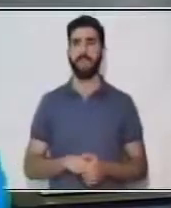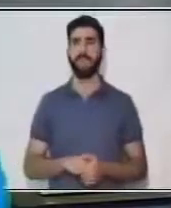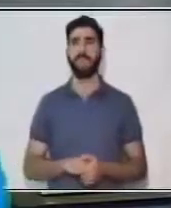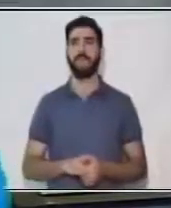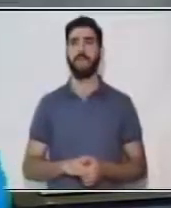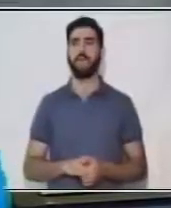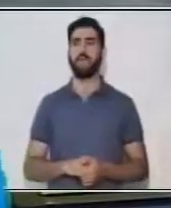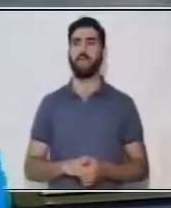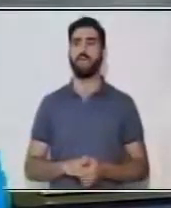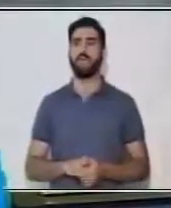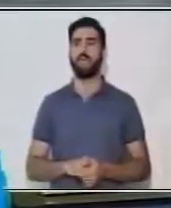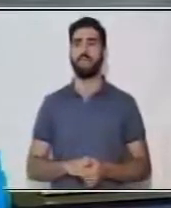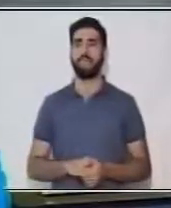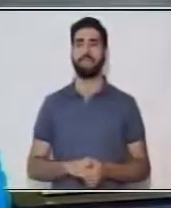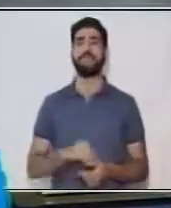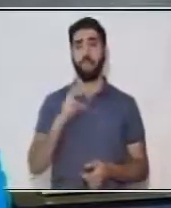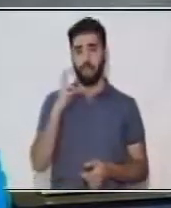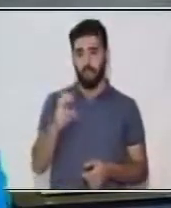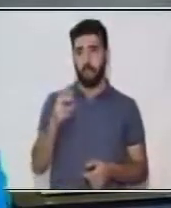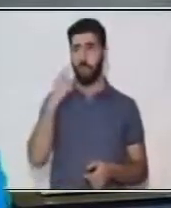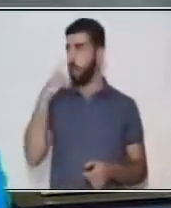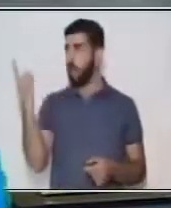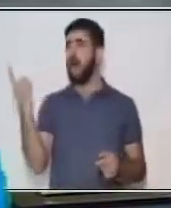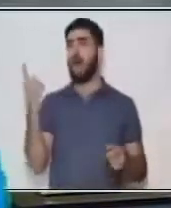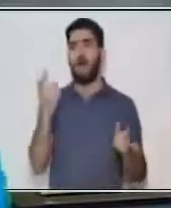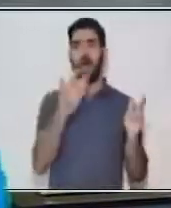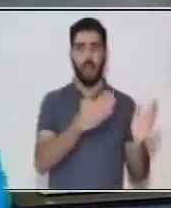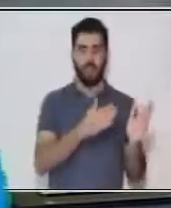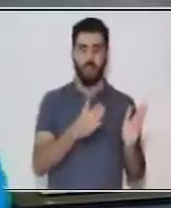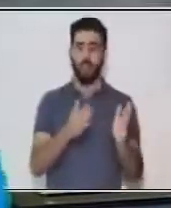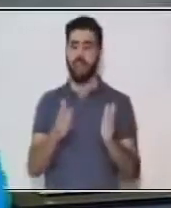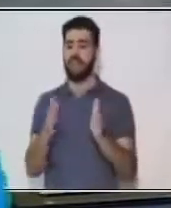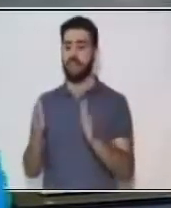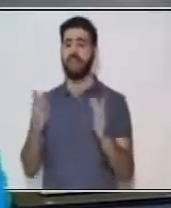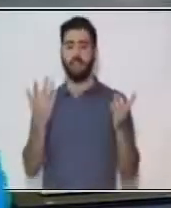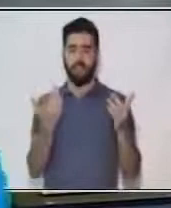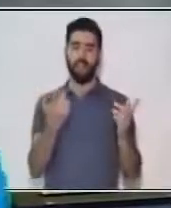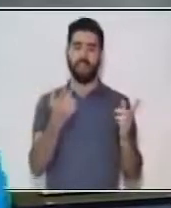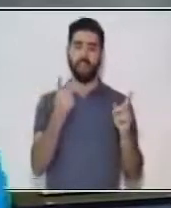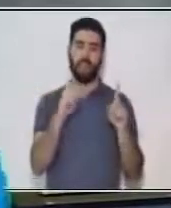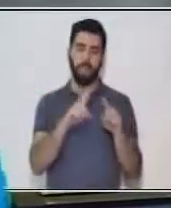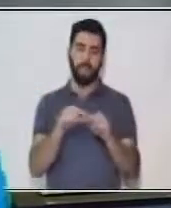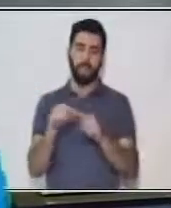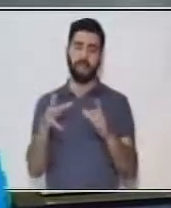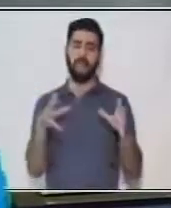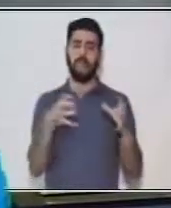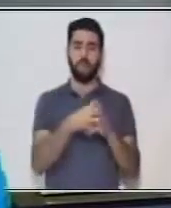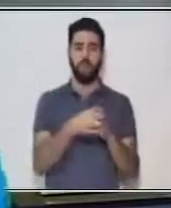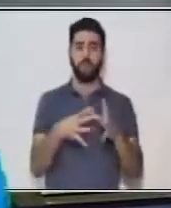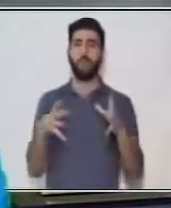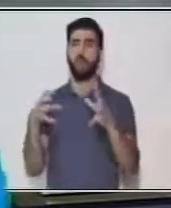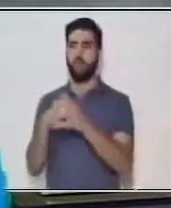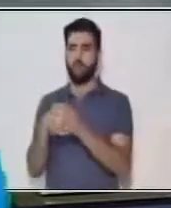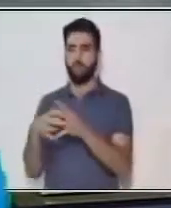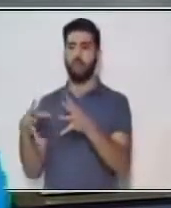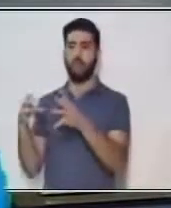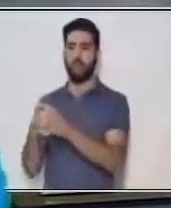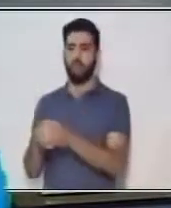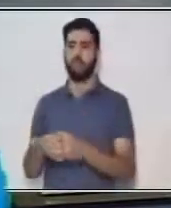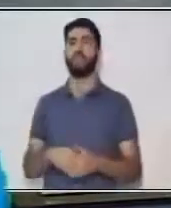informativos están divididos según el área en la cual el grupo de lectores para quien está